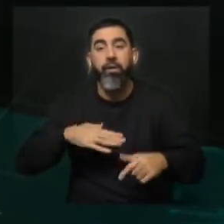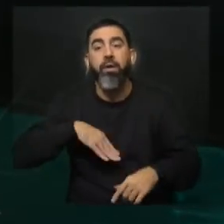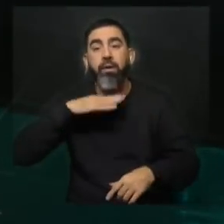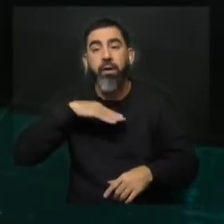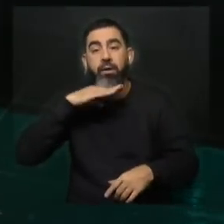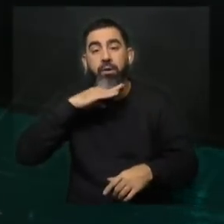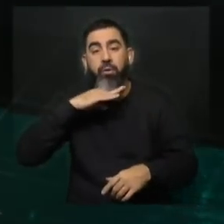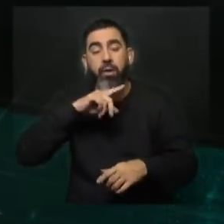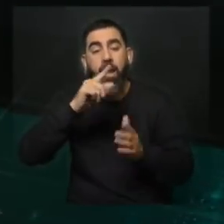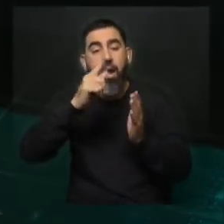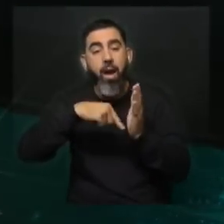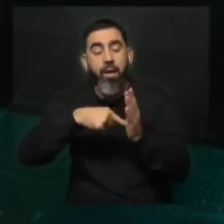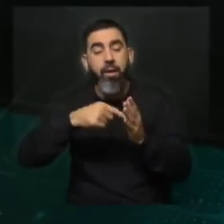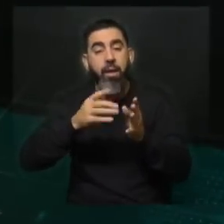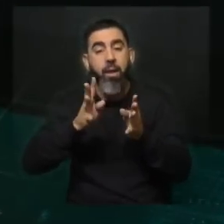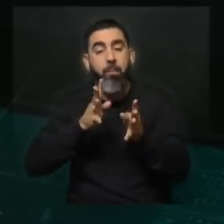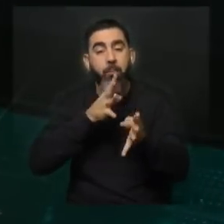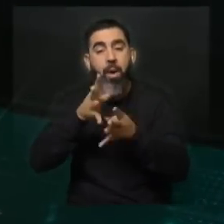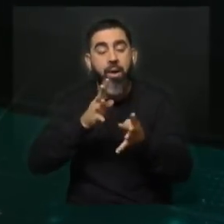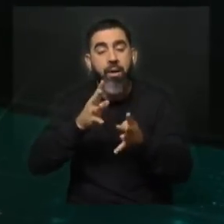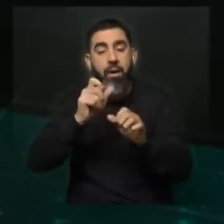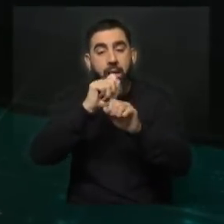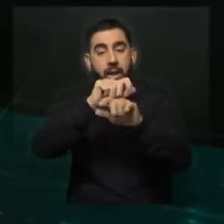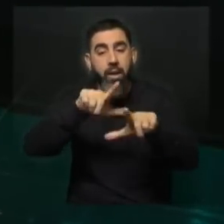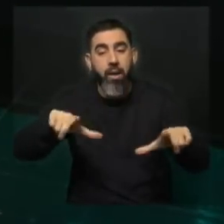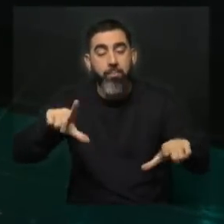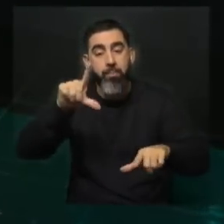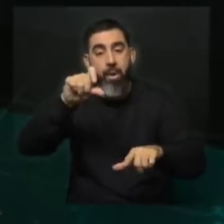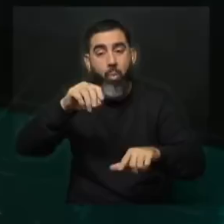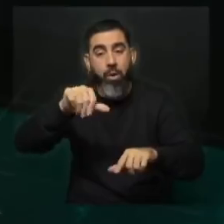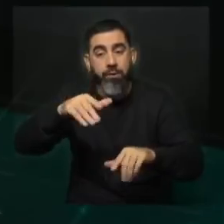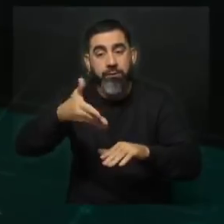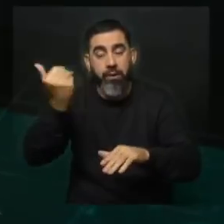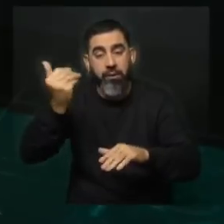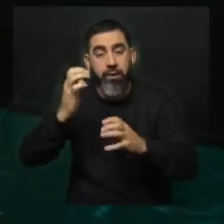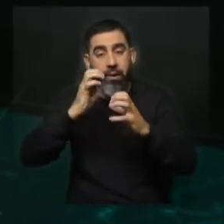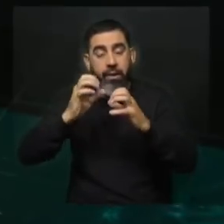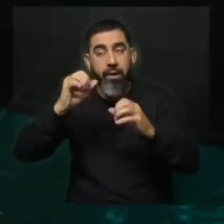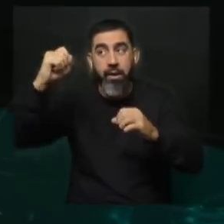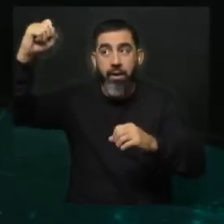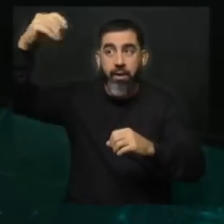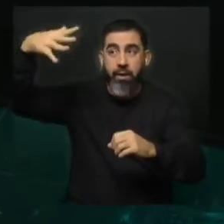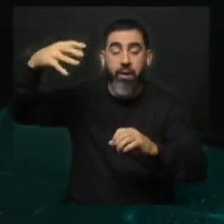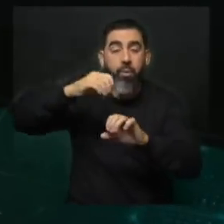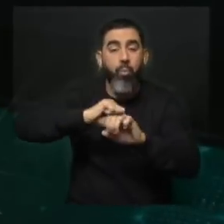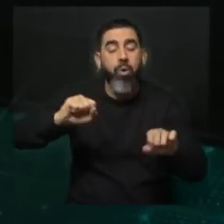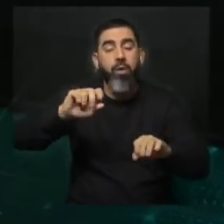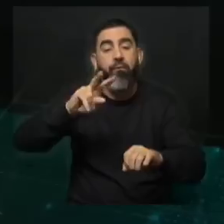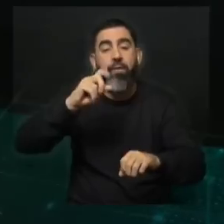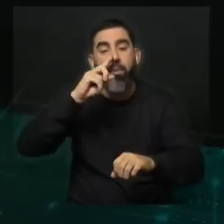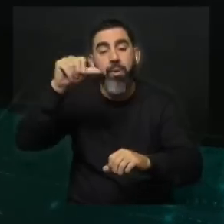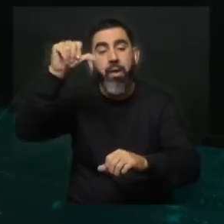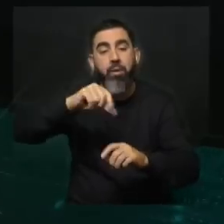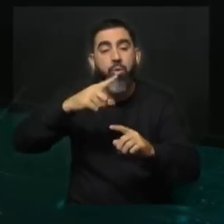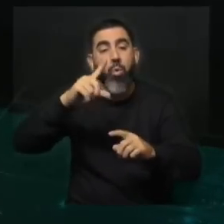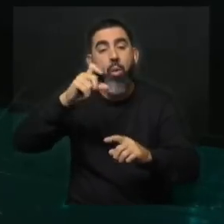canelones alquiló una planta potabilizadora móvil que funciona con electricidad y energía solar y que puede tratar veinte mil litros